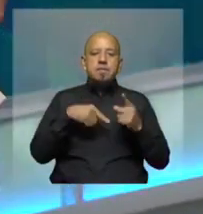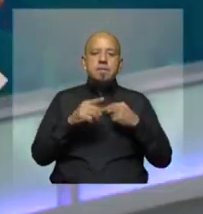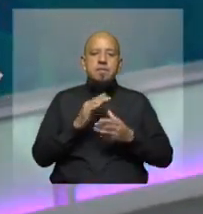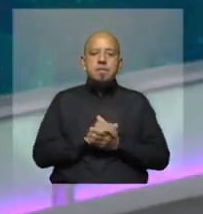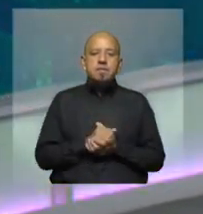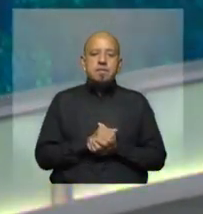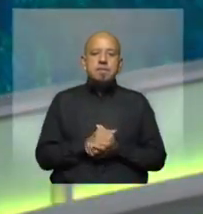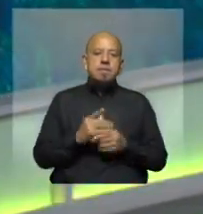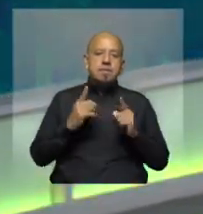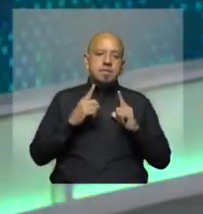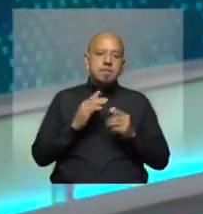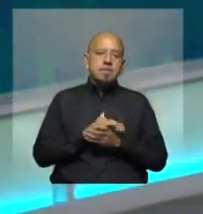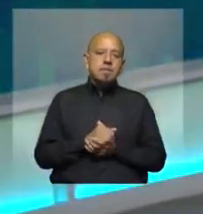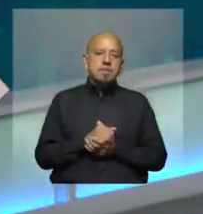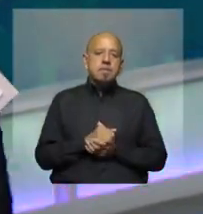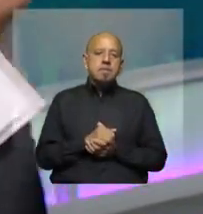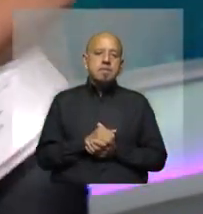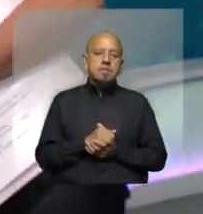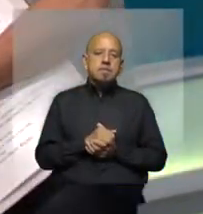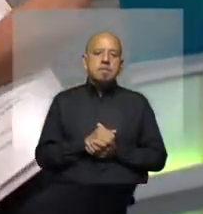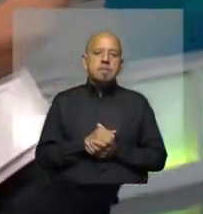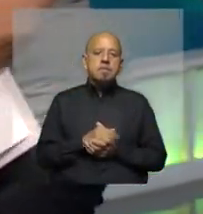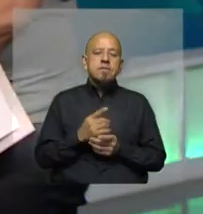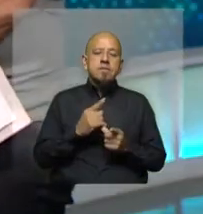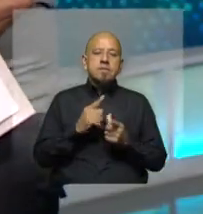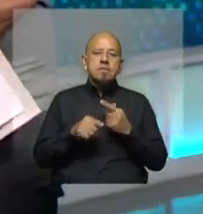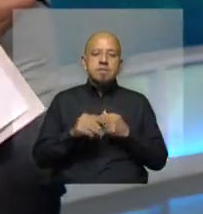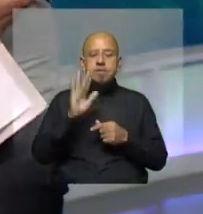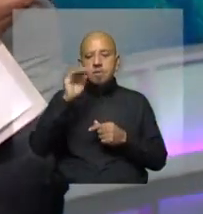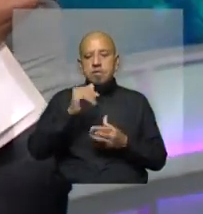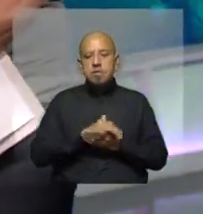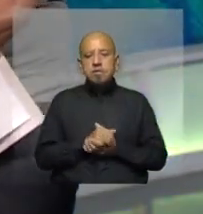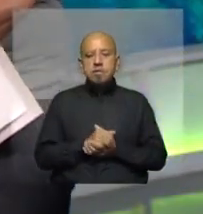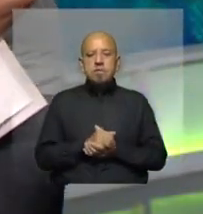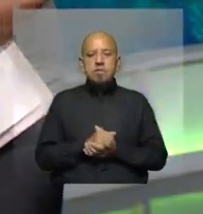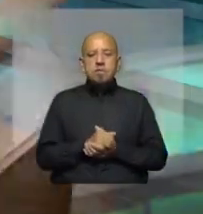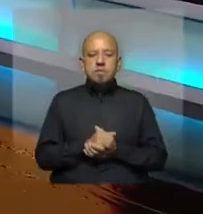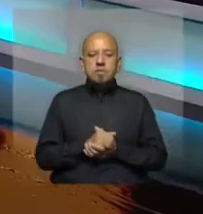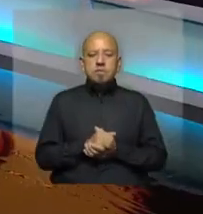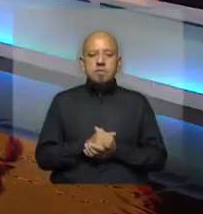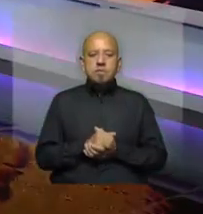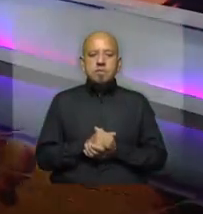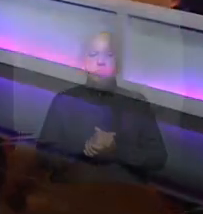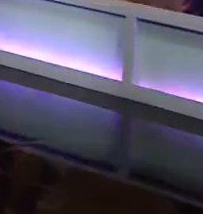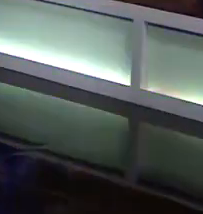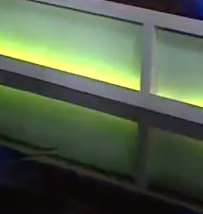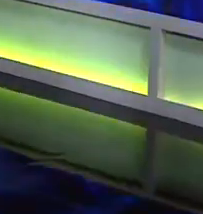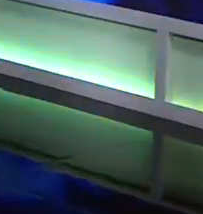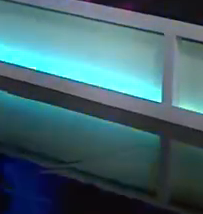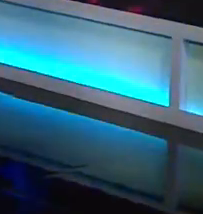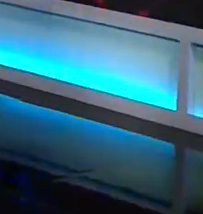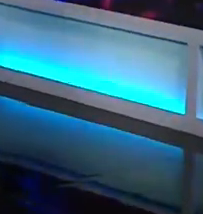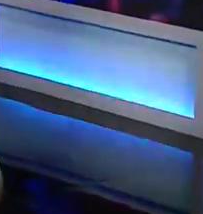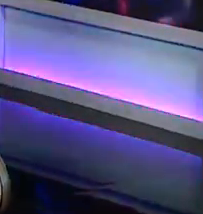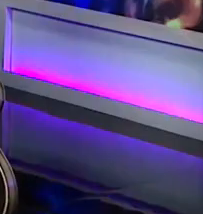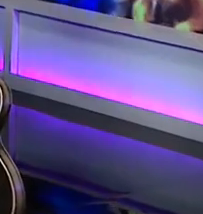Pablito. Estamos esperando. Bueno, nos vamos con la Tabaré. Soledades. Buenas noches. Gracias. Gracias. Un